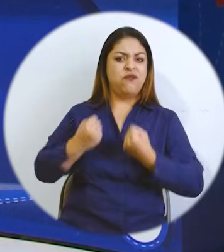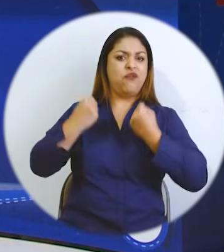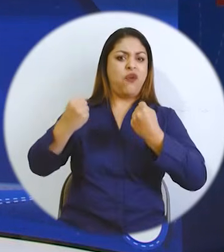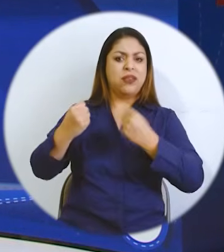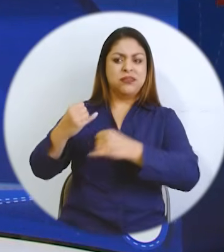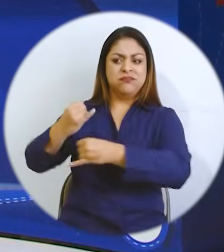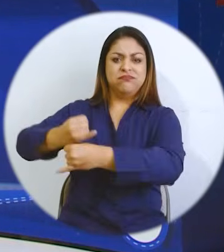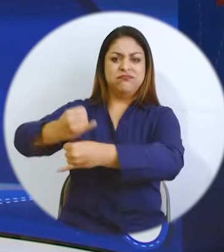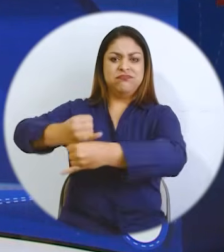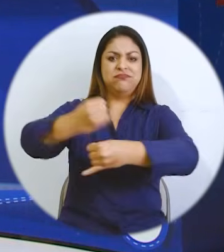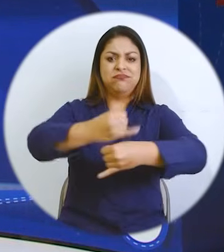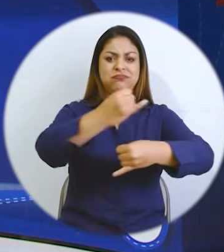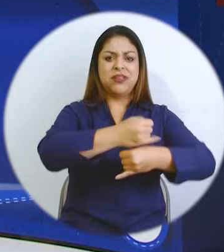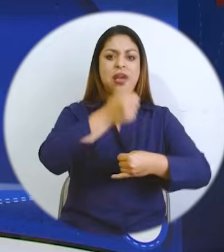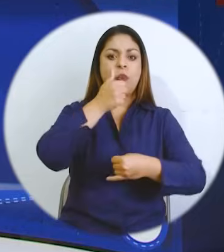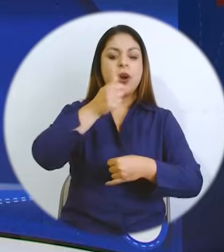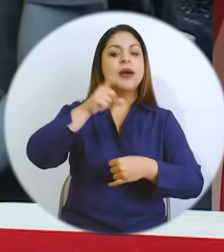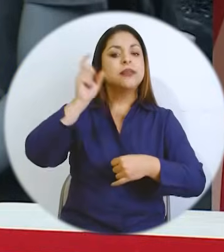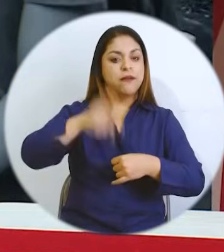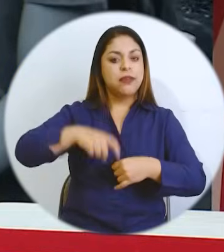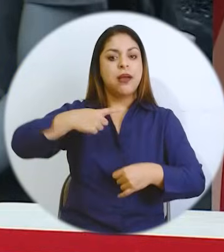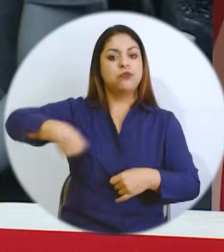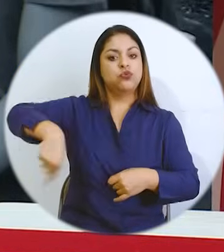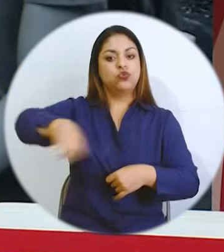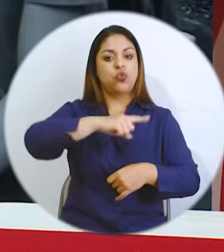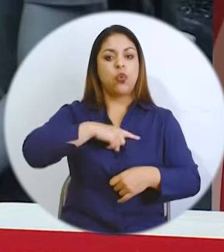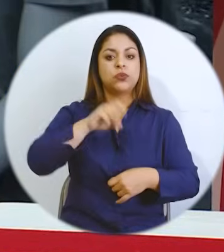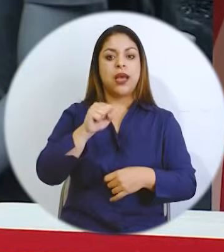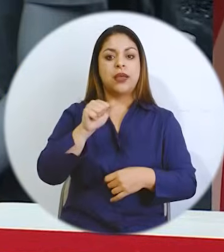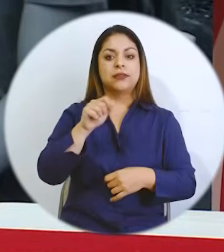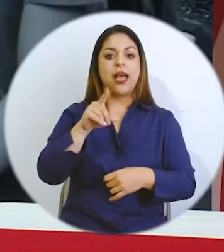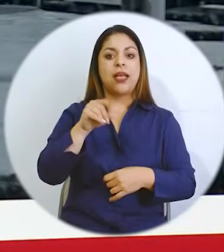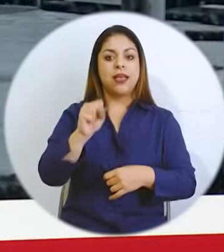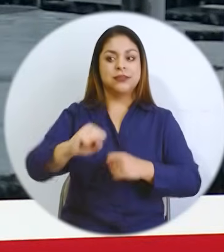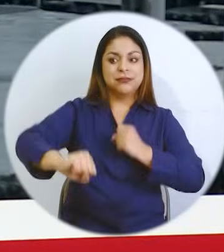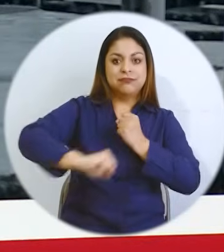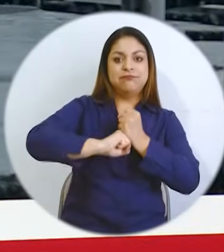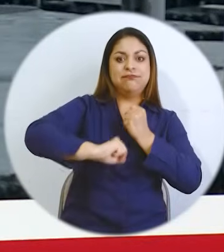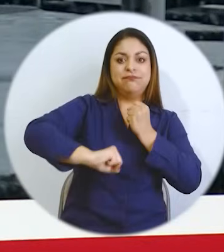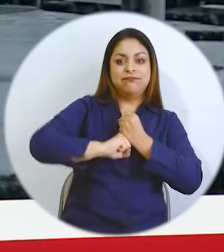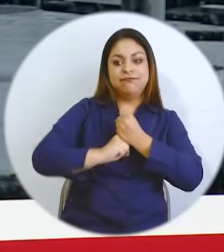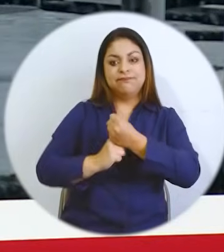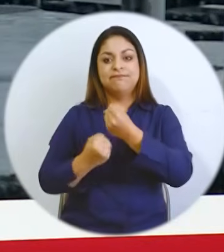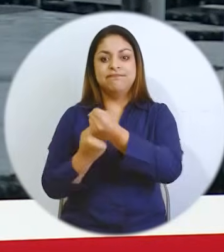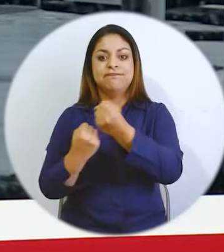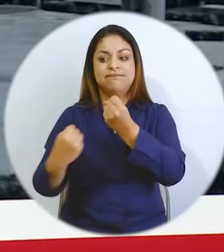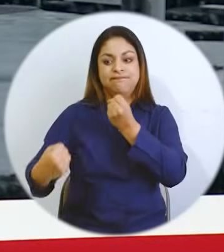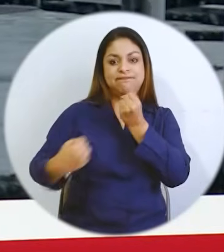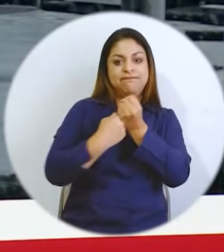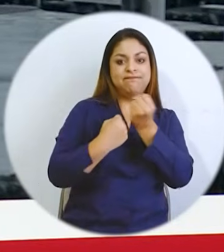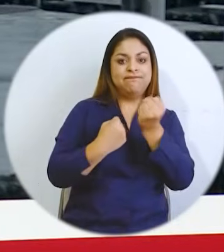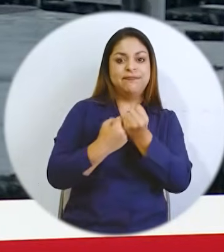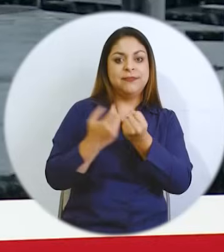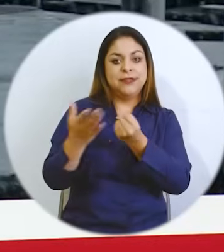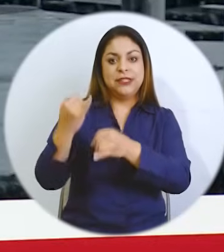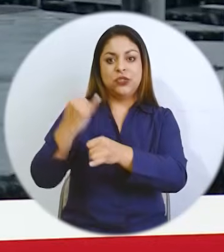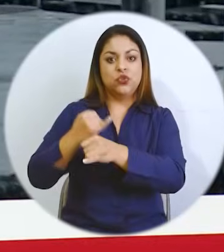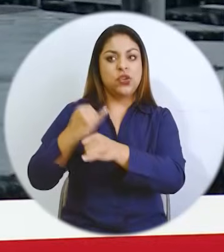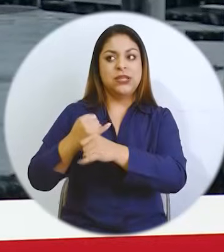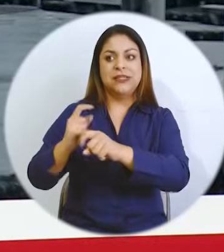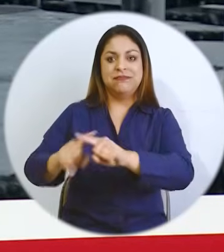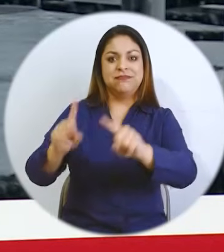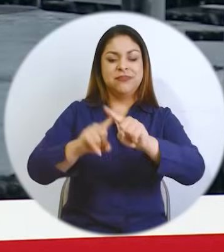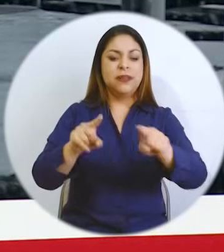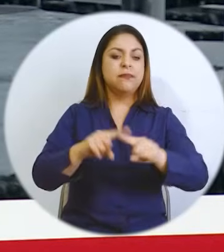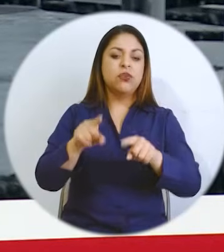interinstitucionalidad fuertísima en agua que uno diría, las asadas deberían de estar apoyadas técnicamente por